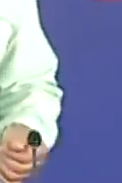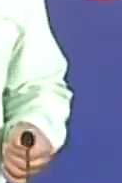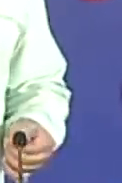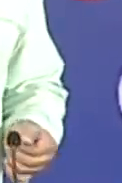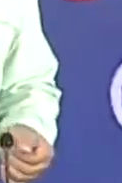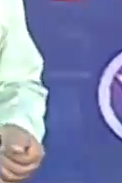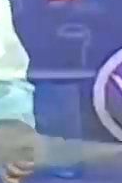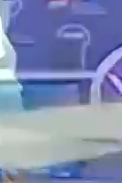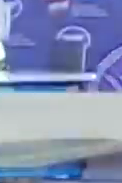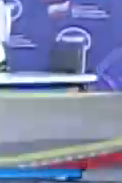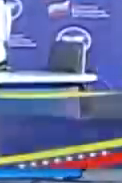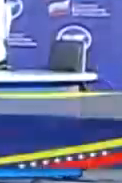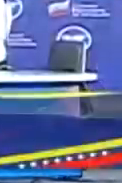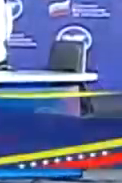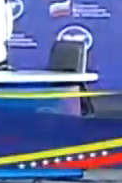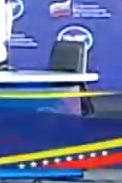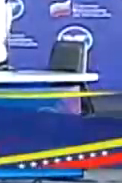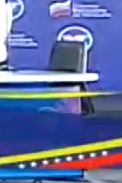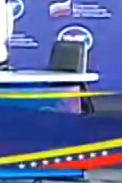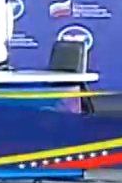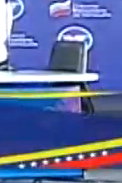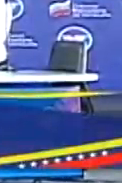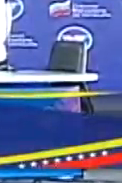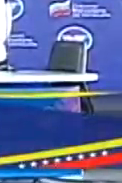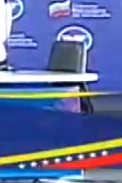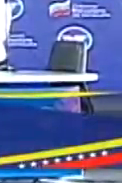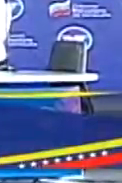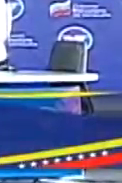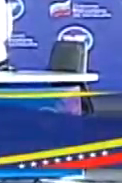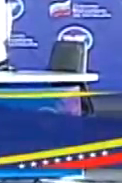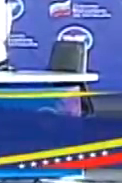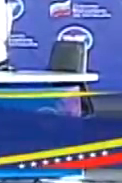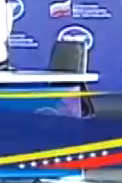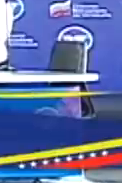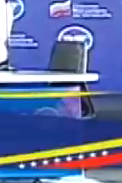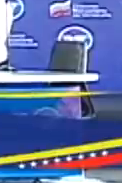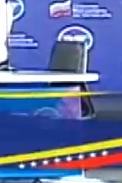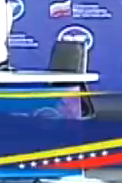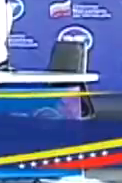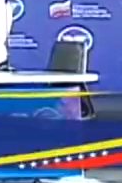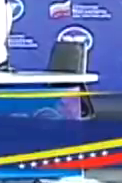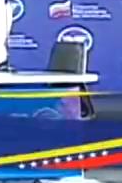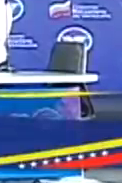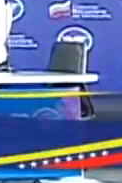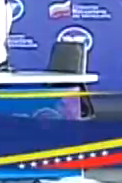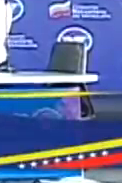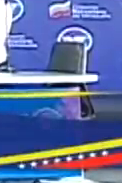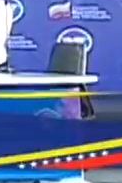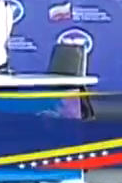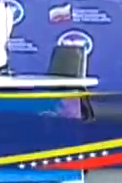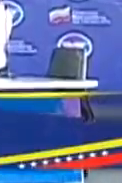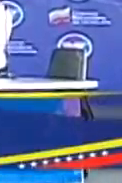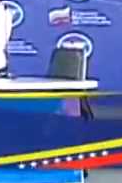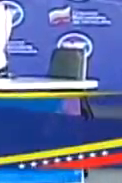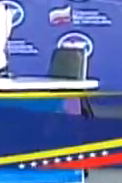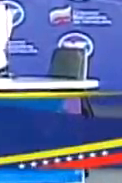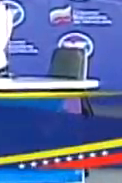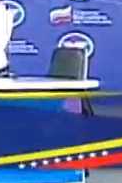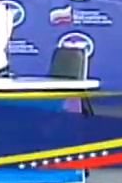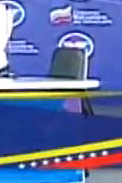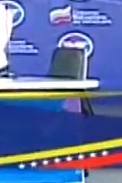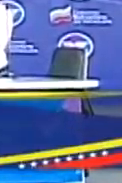productivo en el mes de marzo, siempre apoyando a los emprendedores del